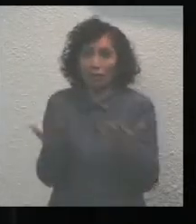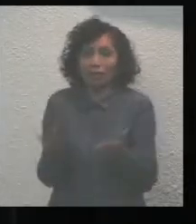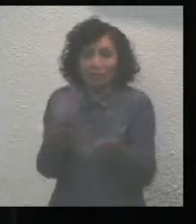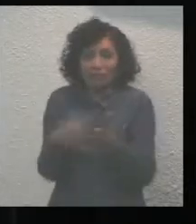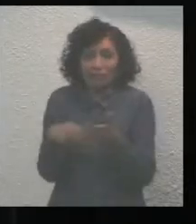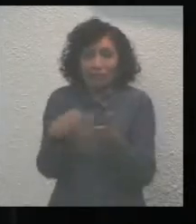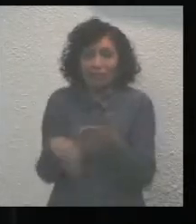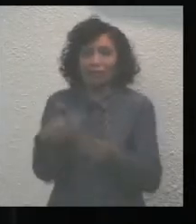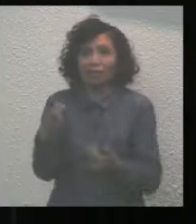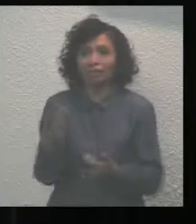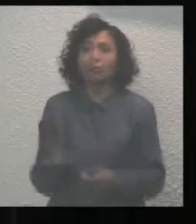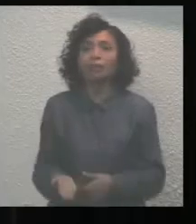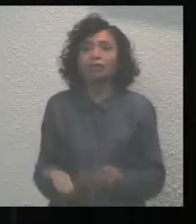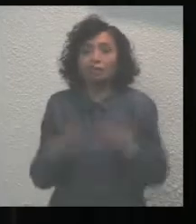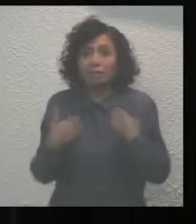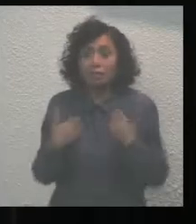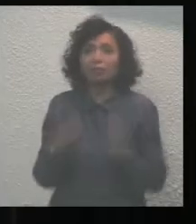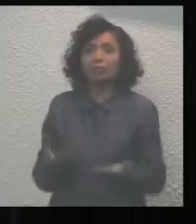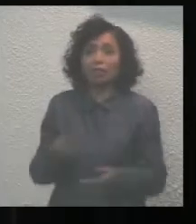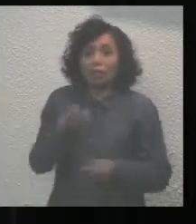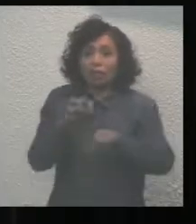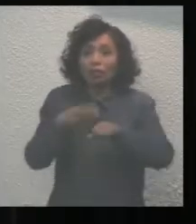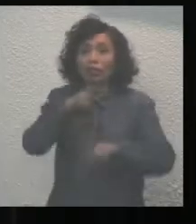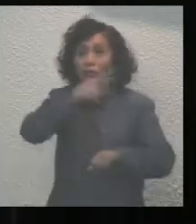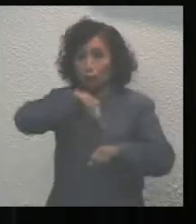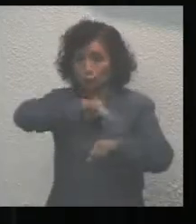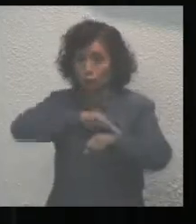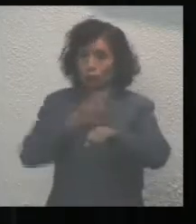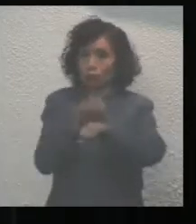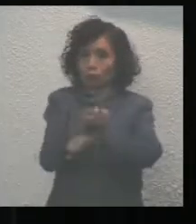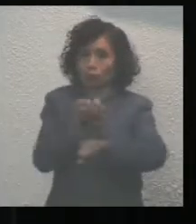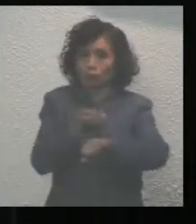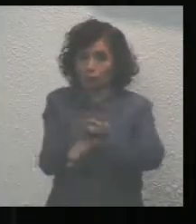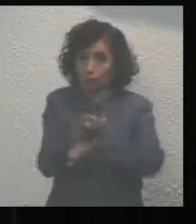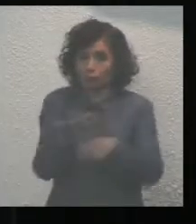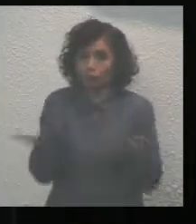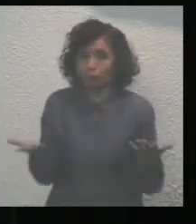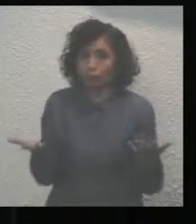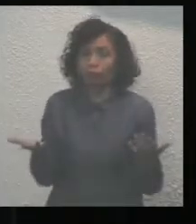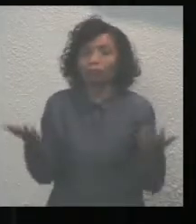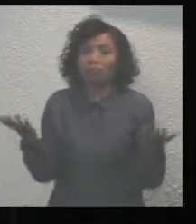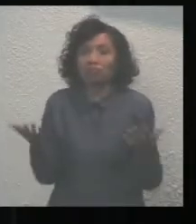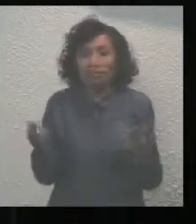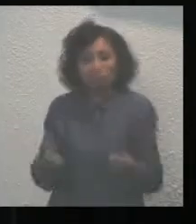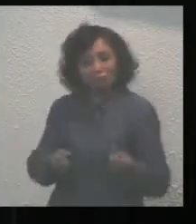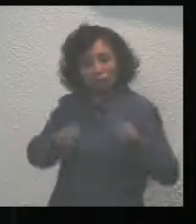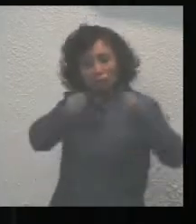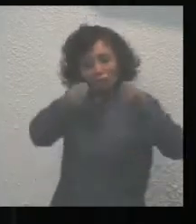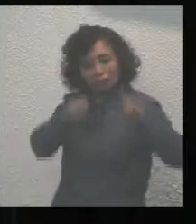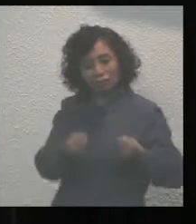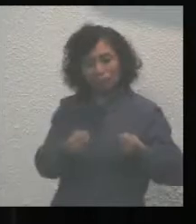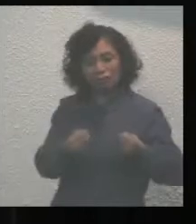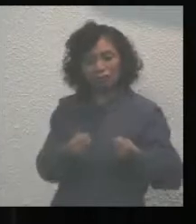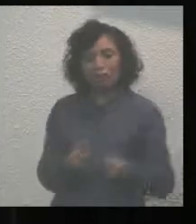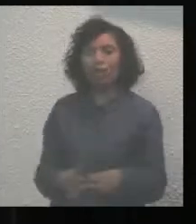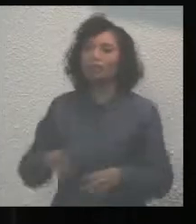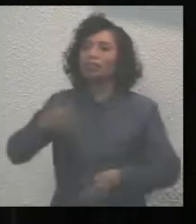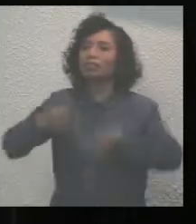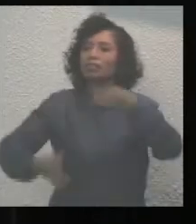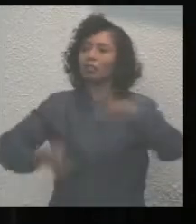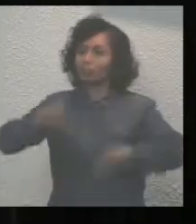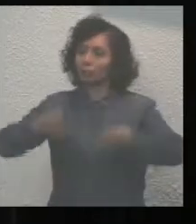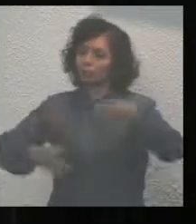Pero también consideramos que nuestro estado no ha tenido el avance necesario en la seguridad y la procuración de